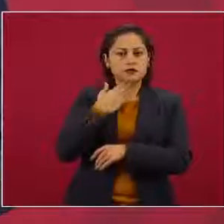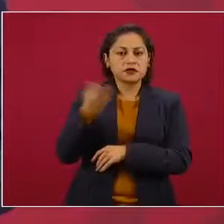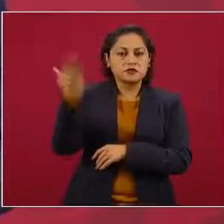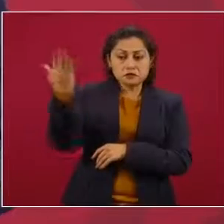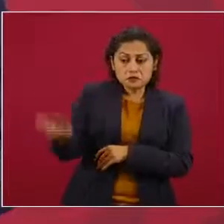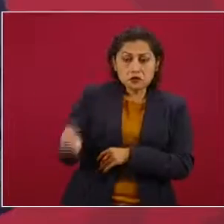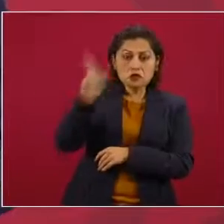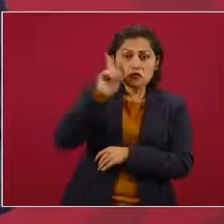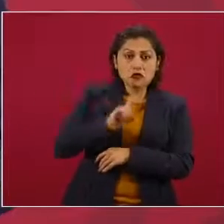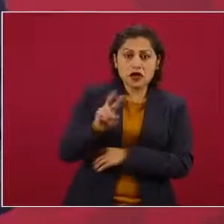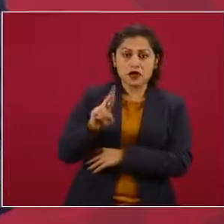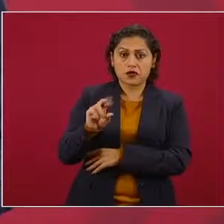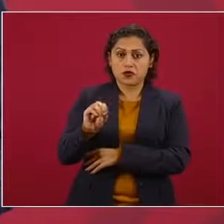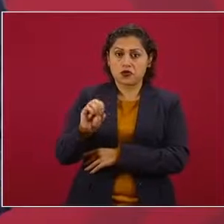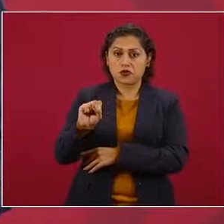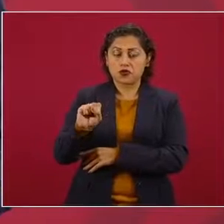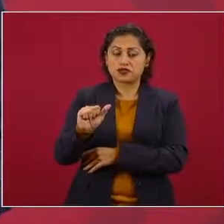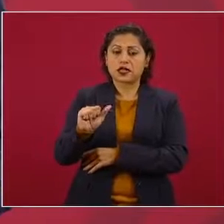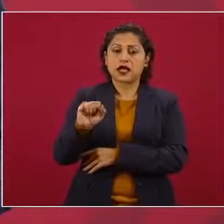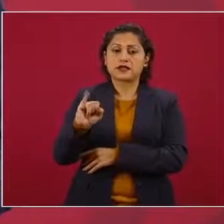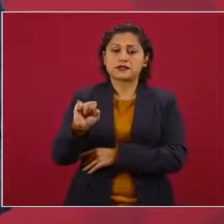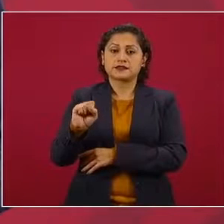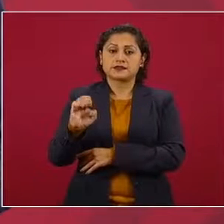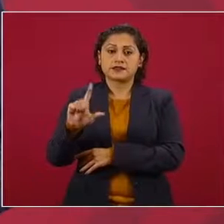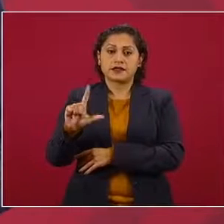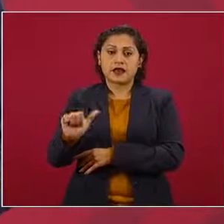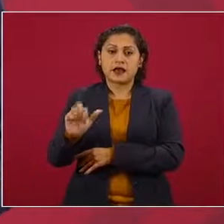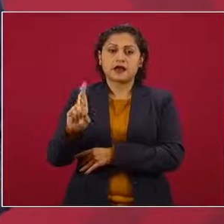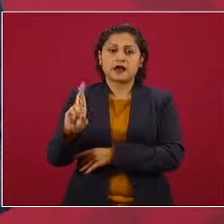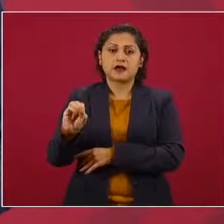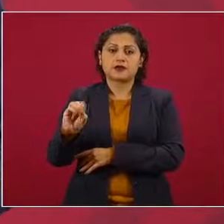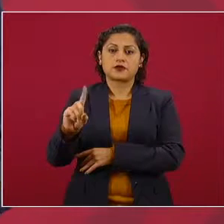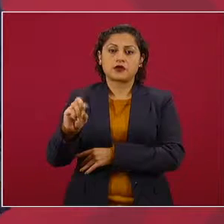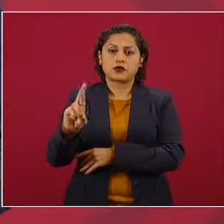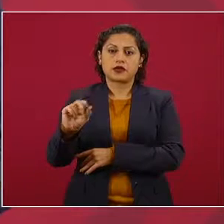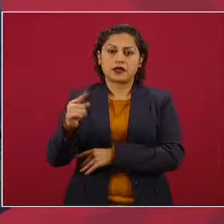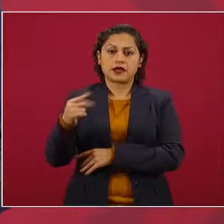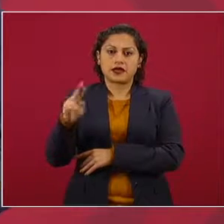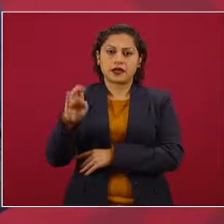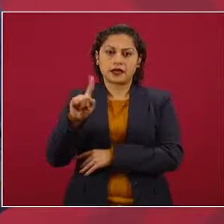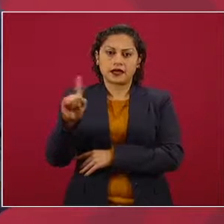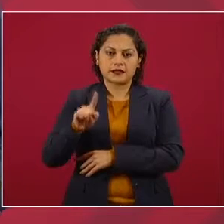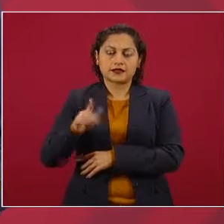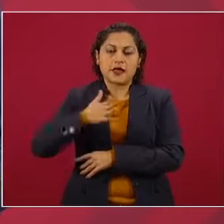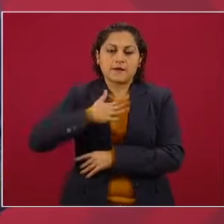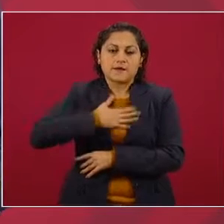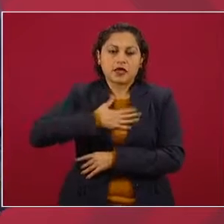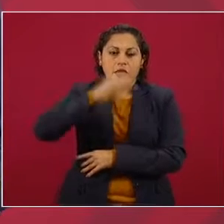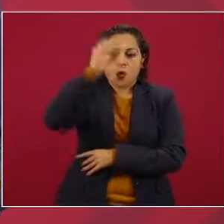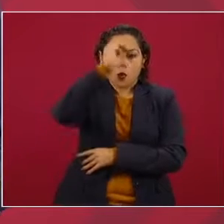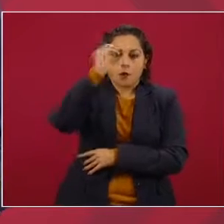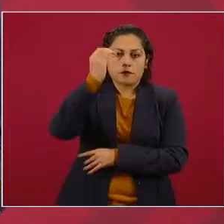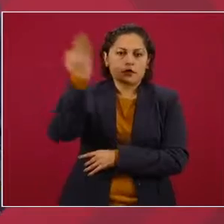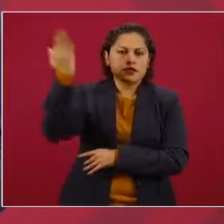Isela Rodríguez? Desde mi punto de vista,